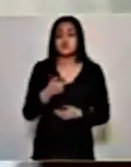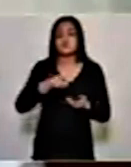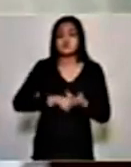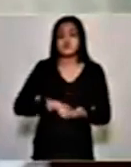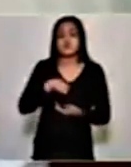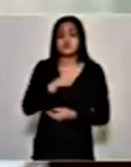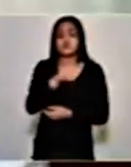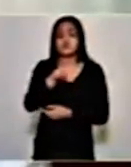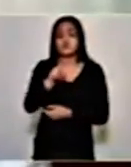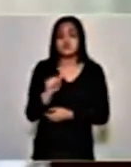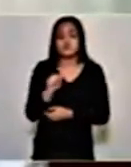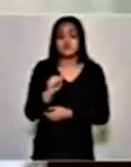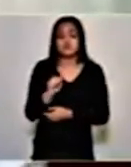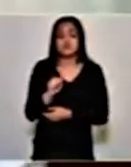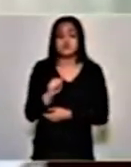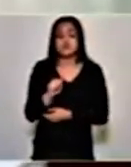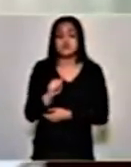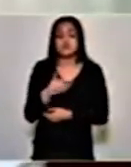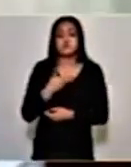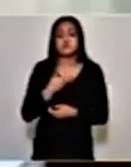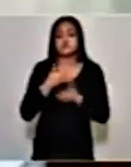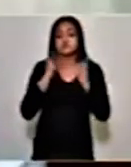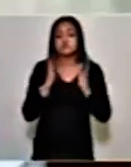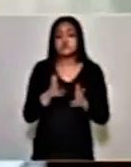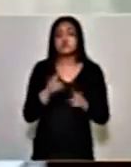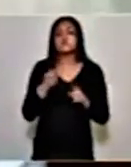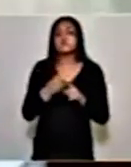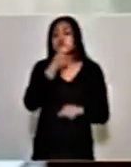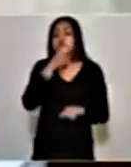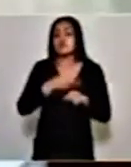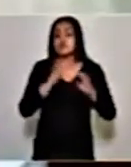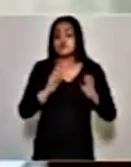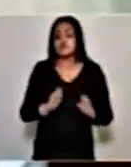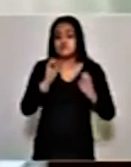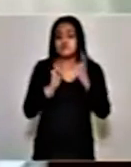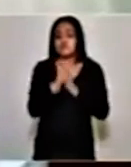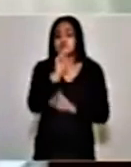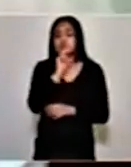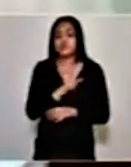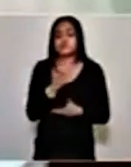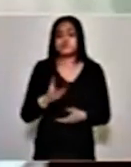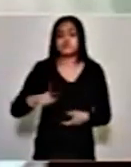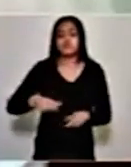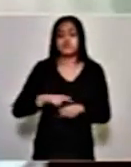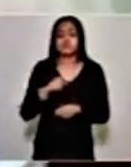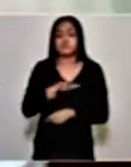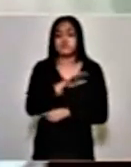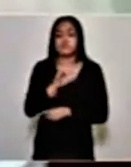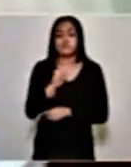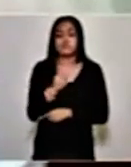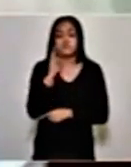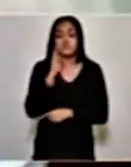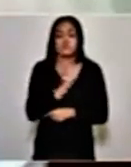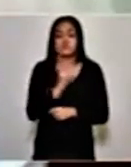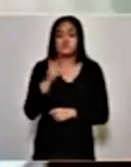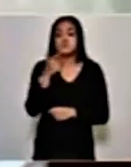zona afectada. Y por parte de la Secretaría de Infraestructura, gobernador, tenemos 591 viajes de